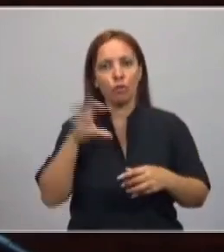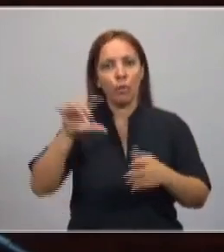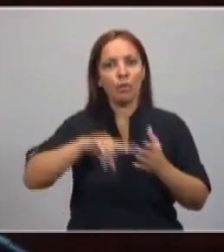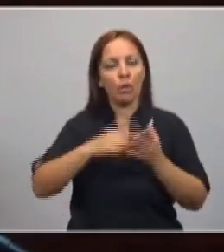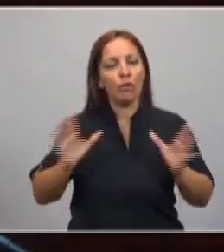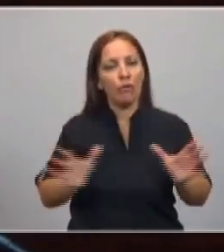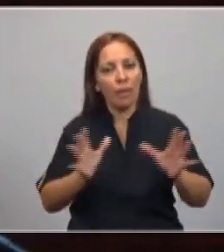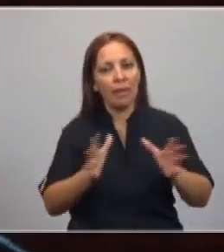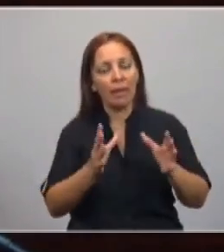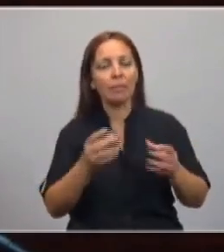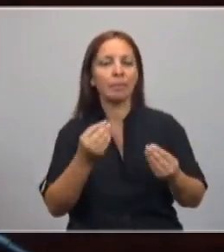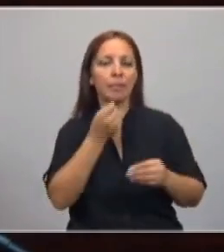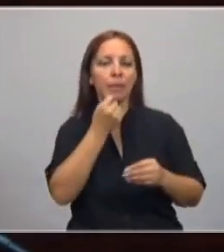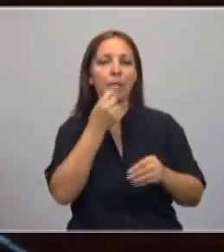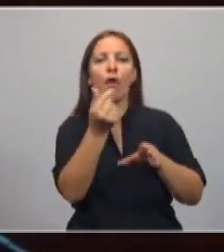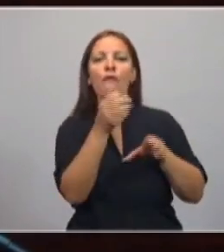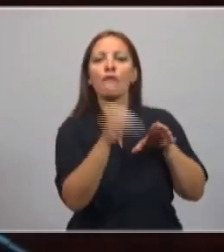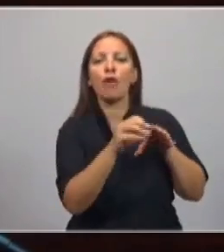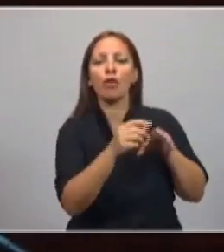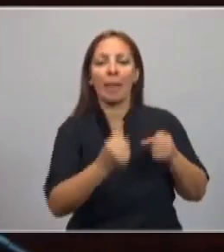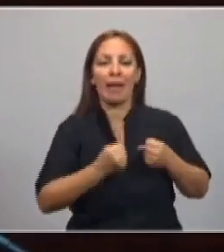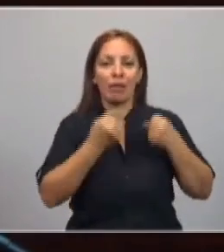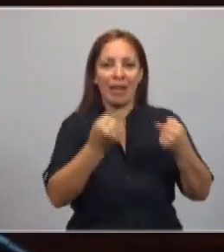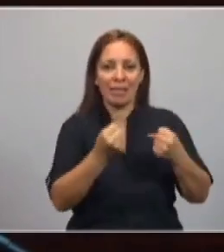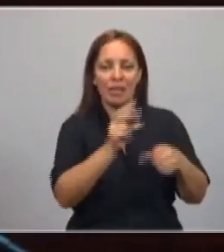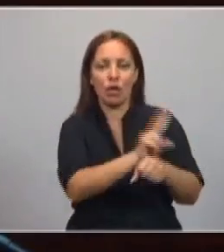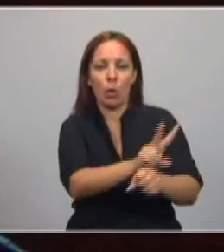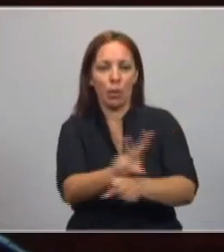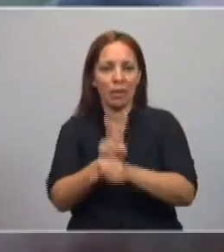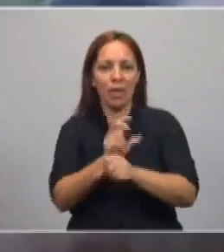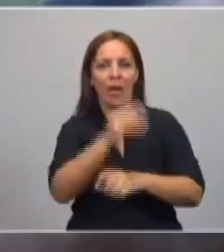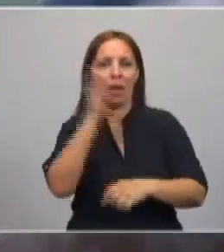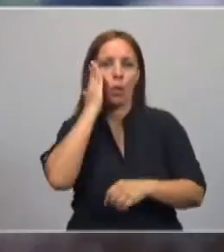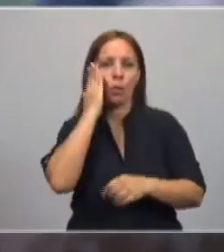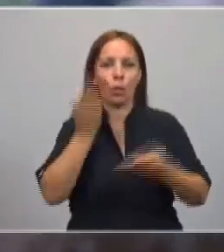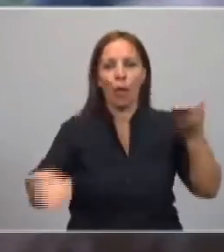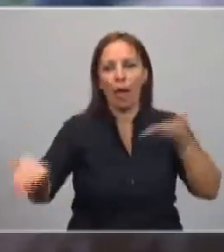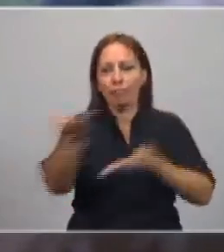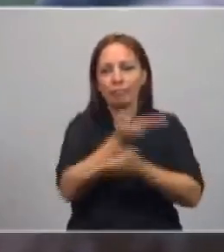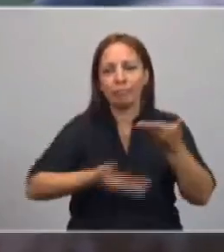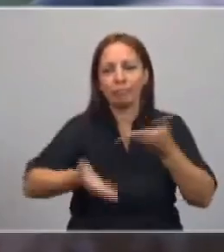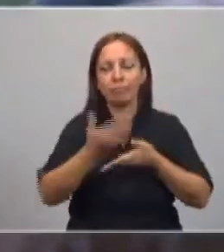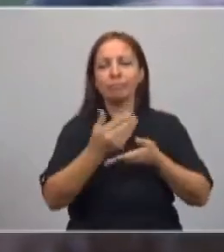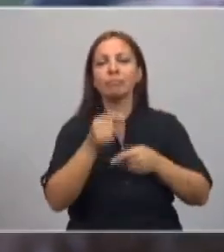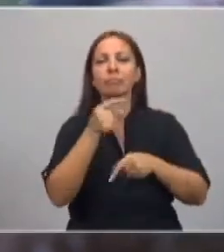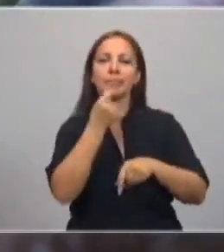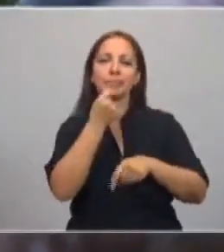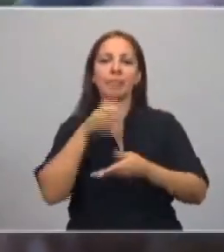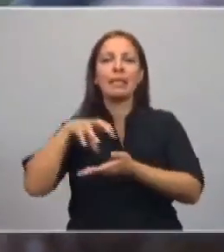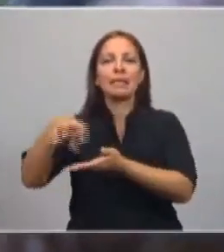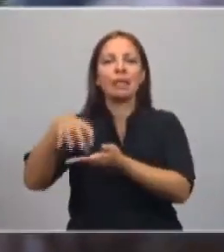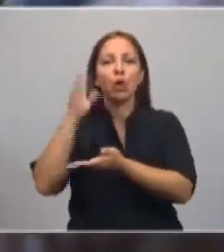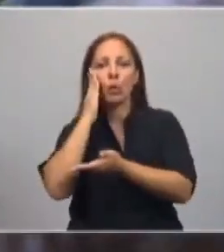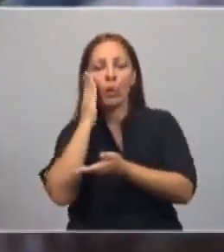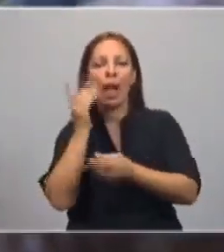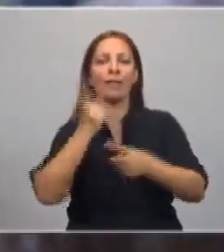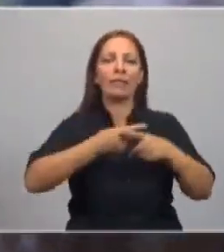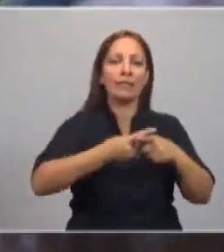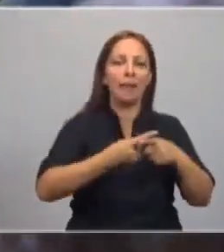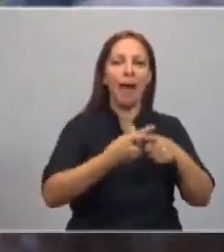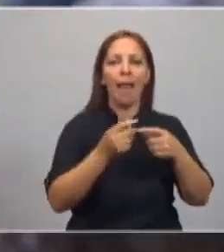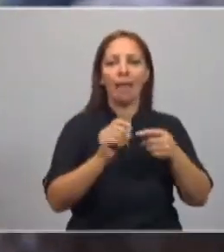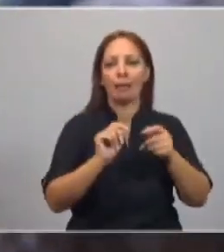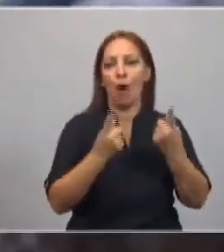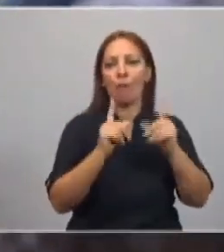tales como el Fondo de Fortalecimiento y Protección de la Cultura Comunitaria, que alcanza centros culturales, festivales